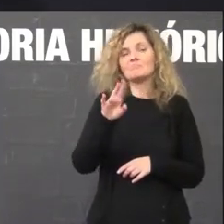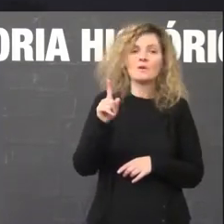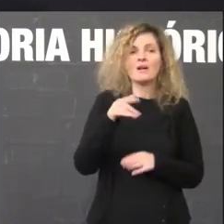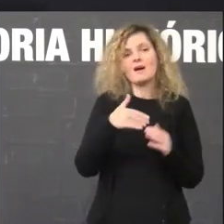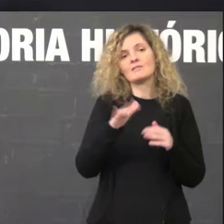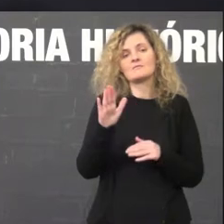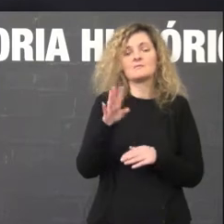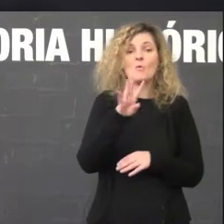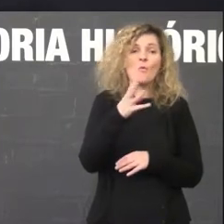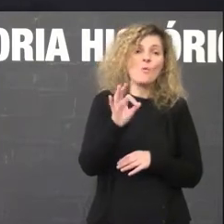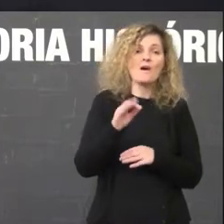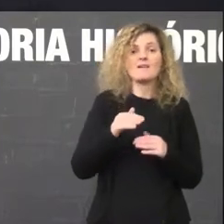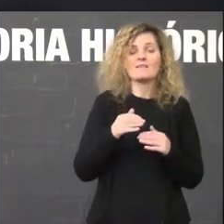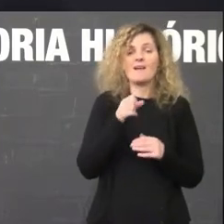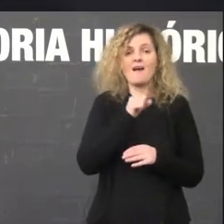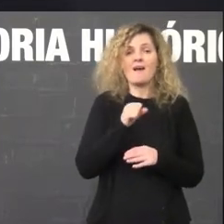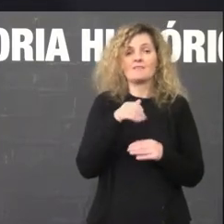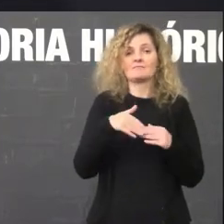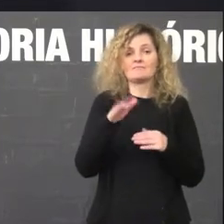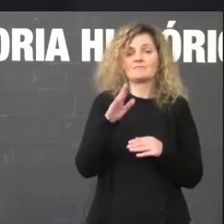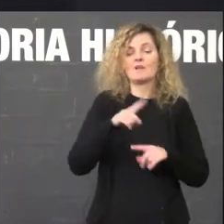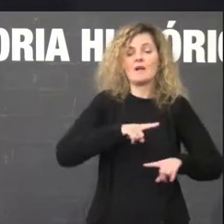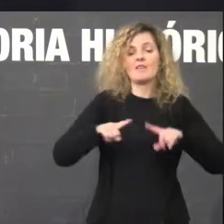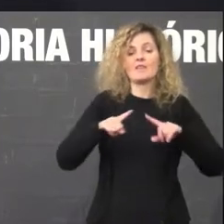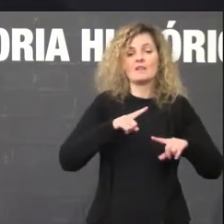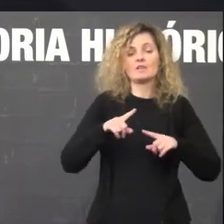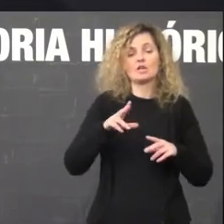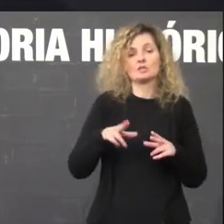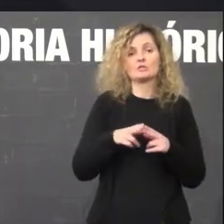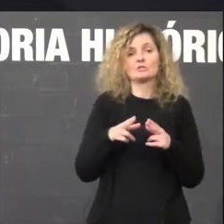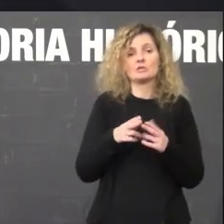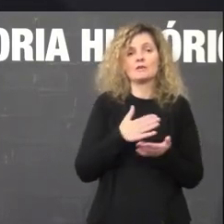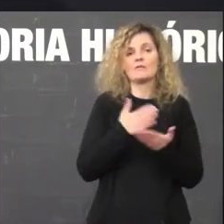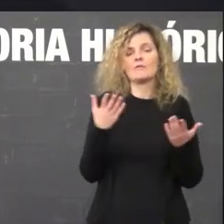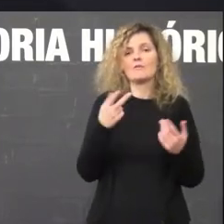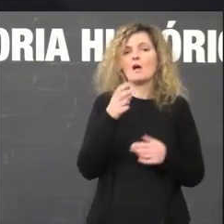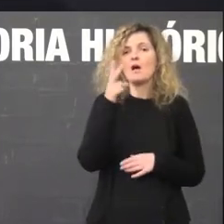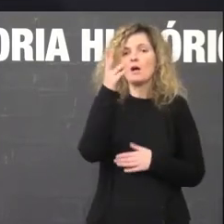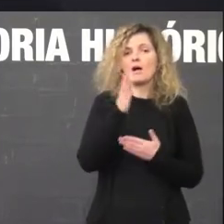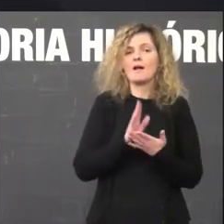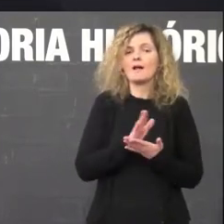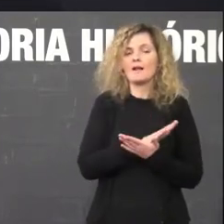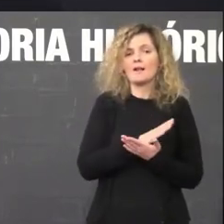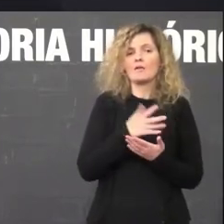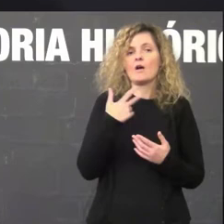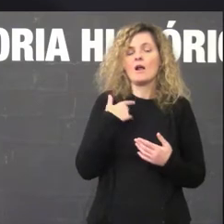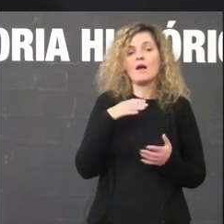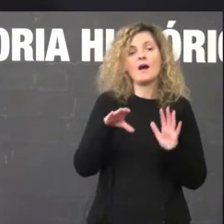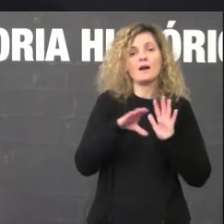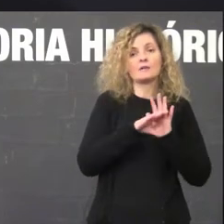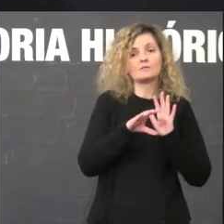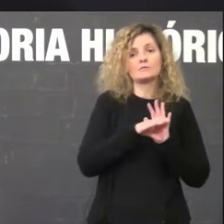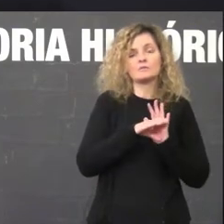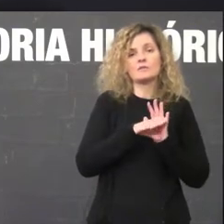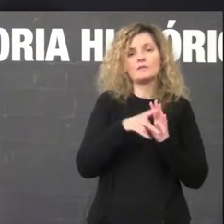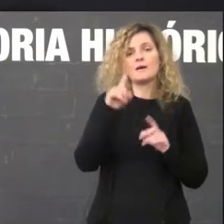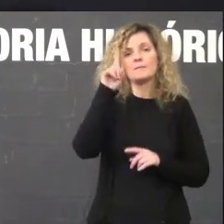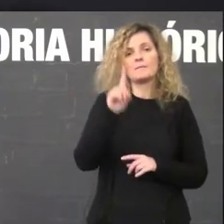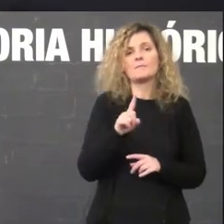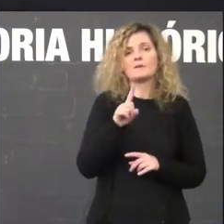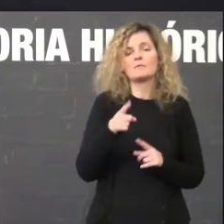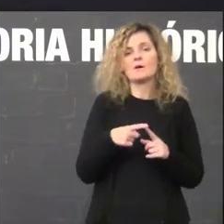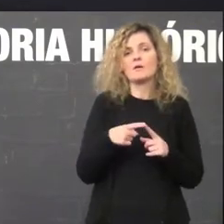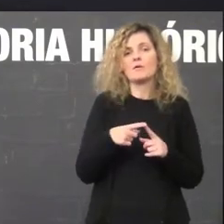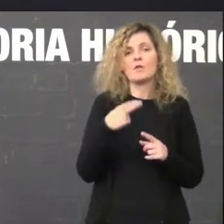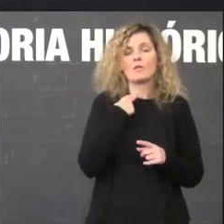algo máis de 40 anos celebramos a victoria socialista, pero lóxicamente hai dúas legislaturas, a constitucional e a primeira na que